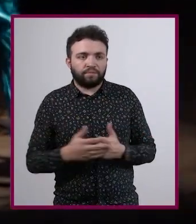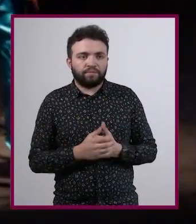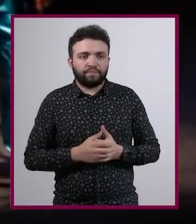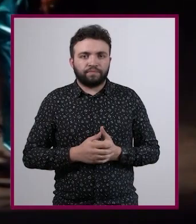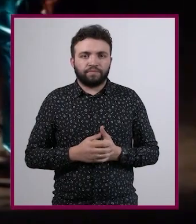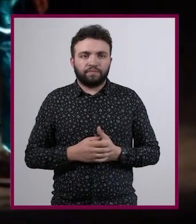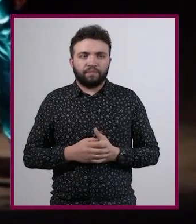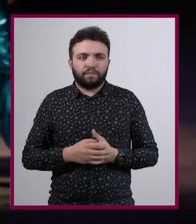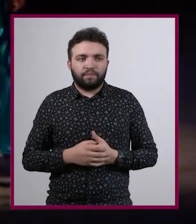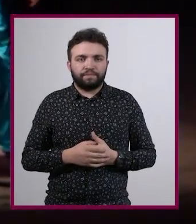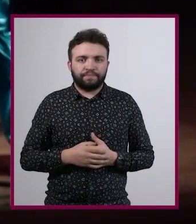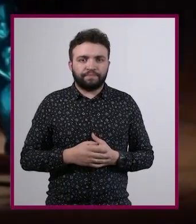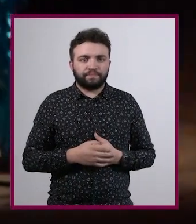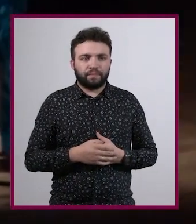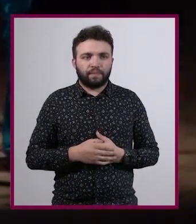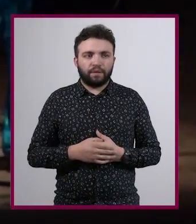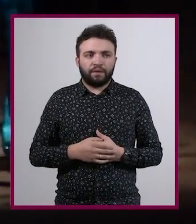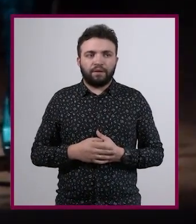Viables y deseables.